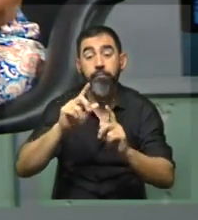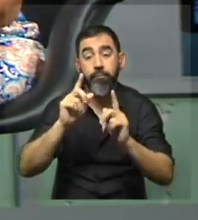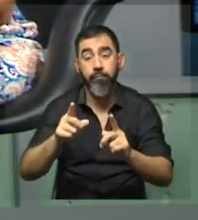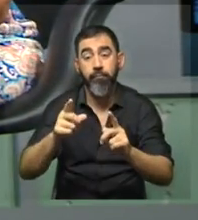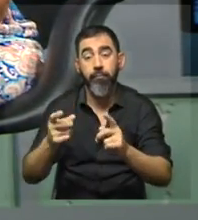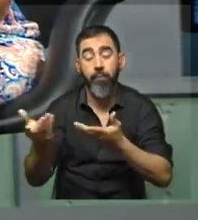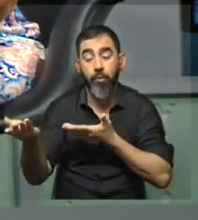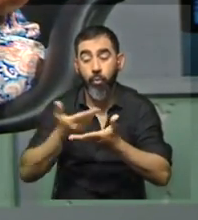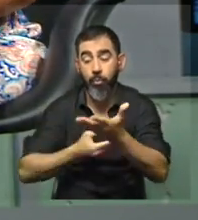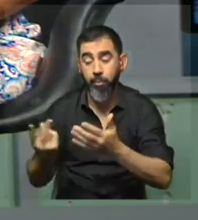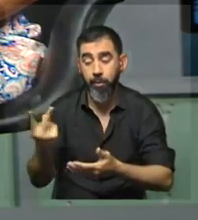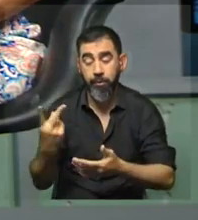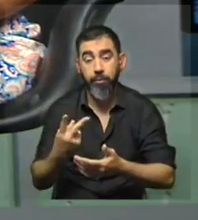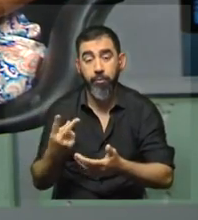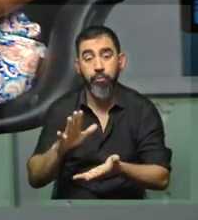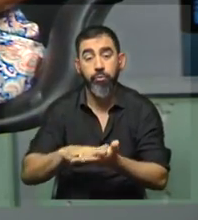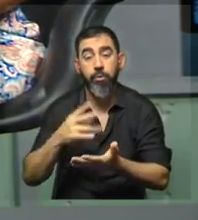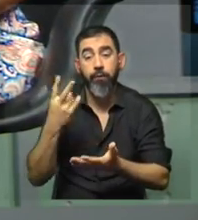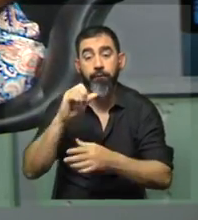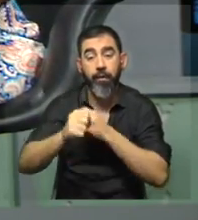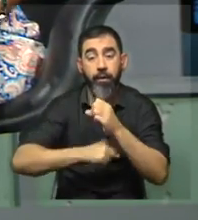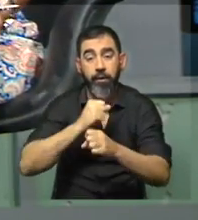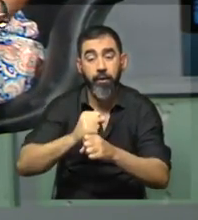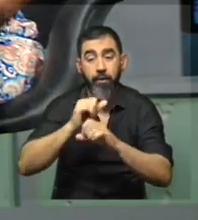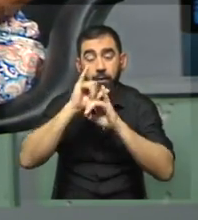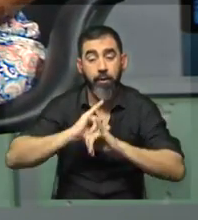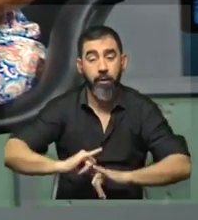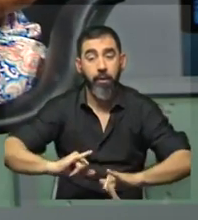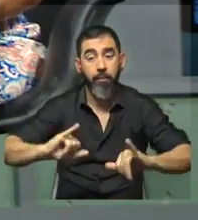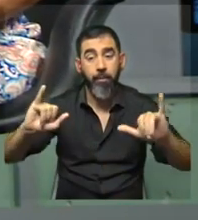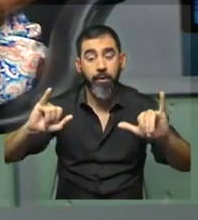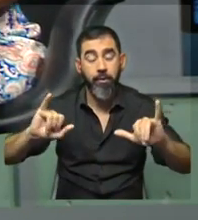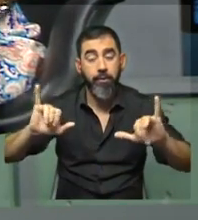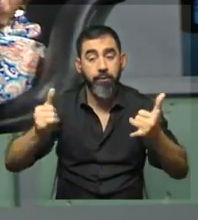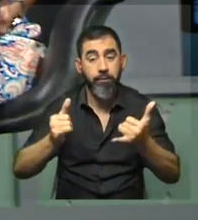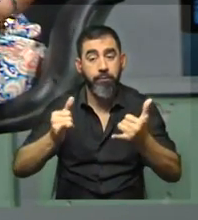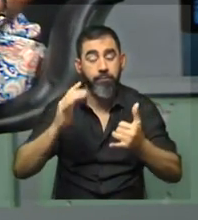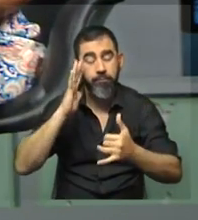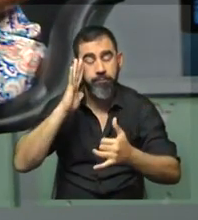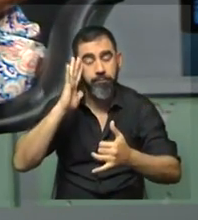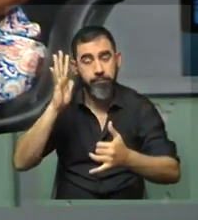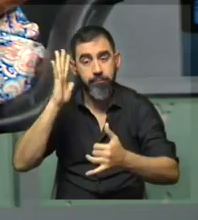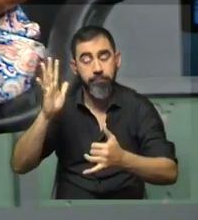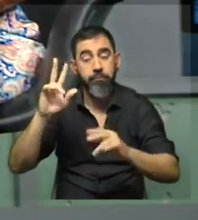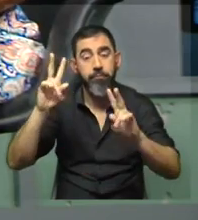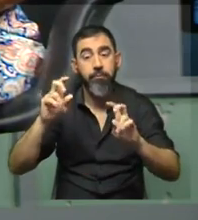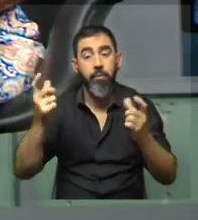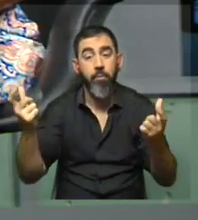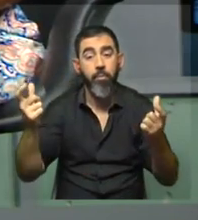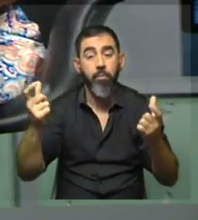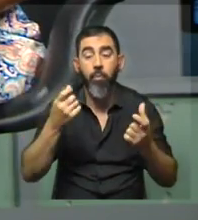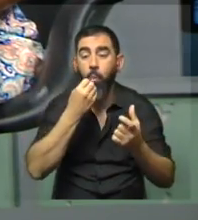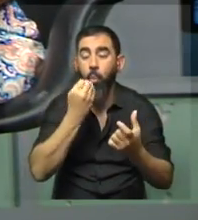vamos a compartir con Josema, que es los 20 años de esta campaña que realmente forma parte ya de nuestro imaginario colectivo, que es un trato por el buen